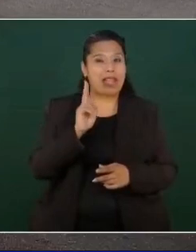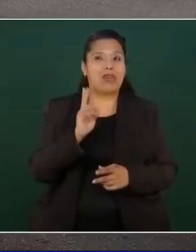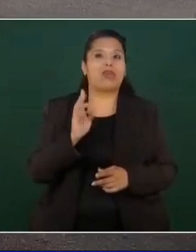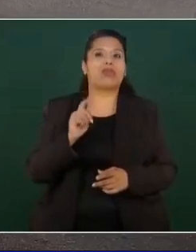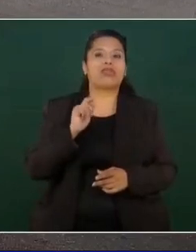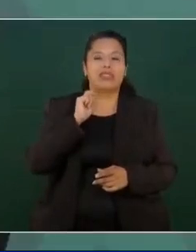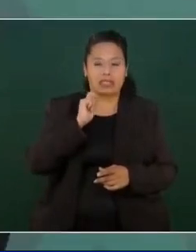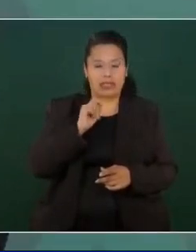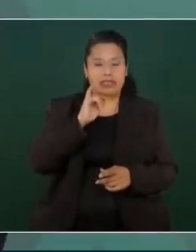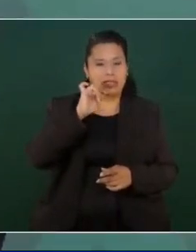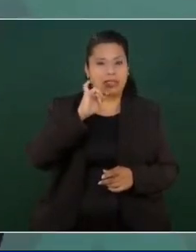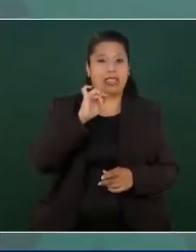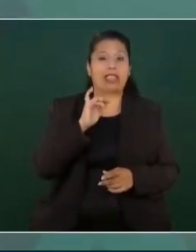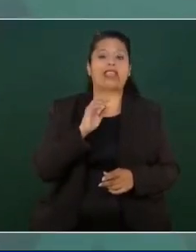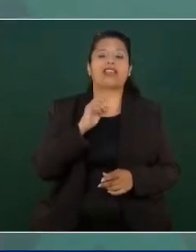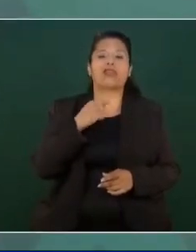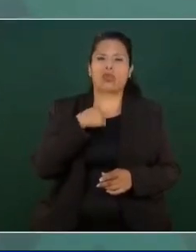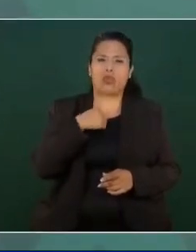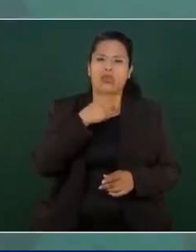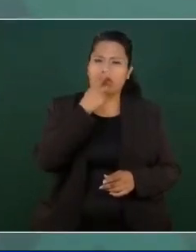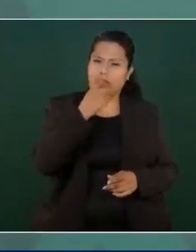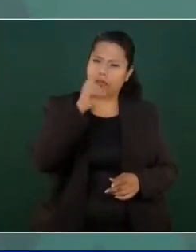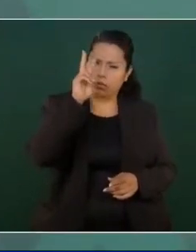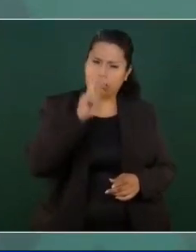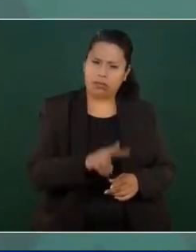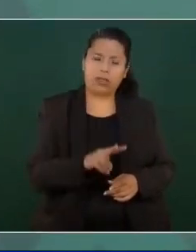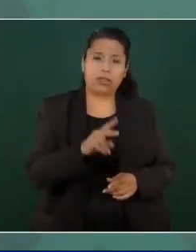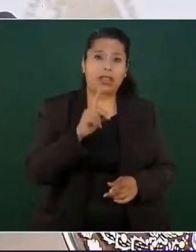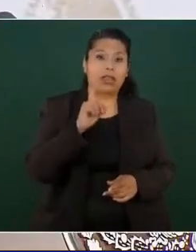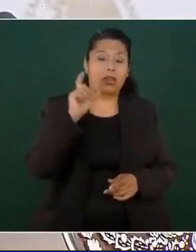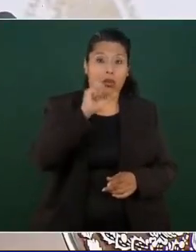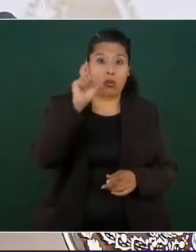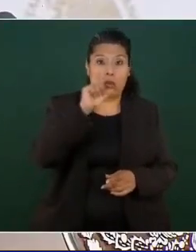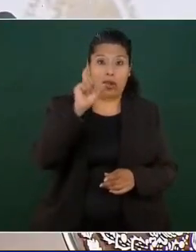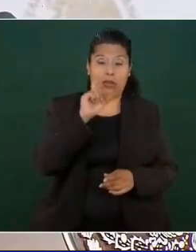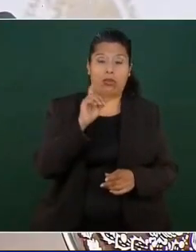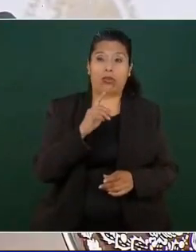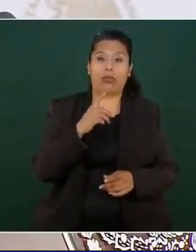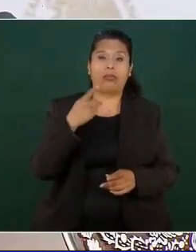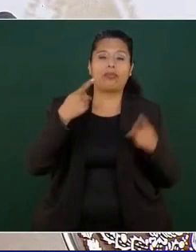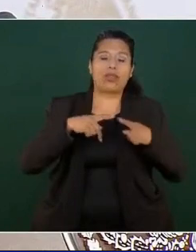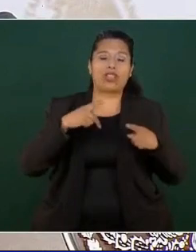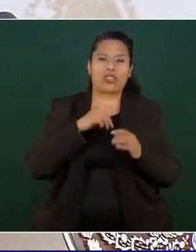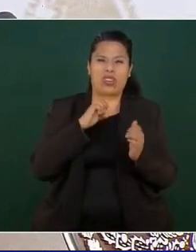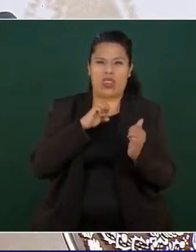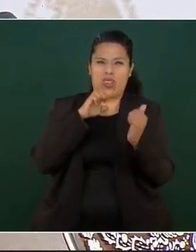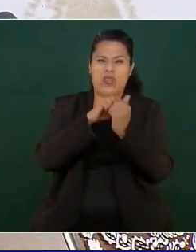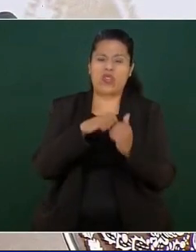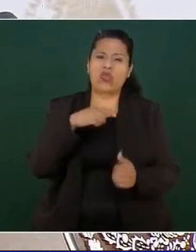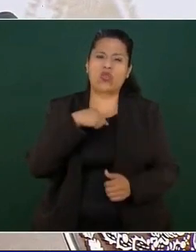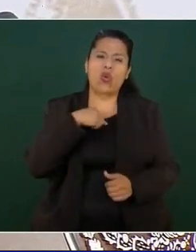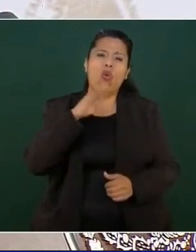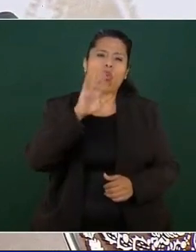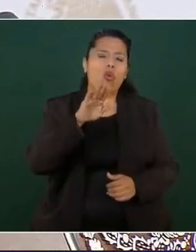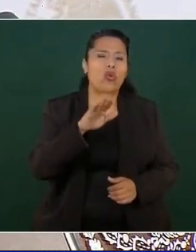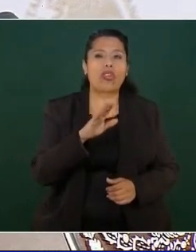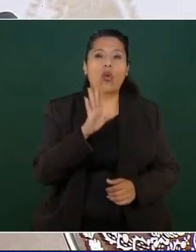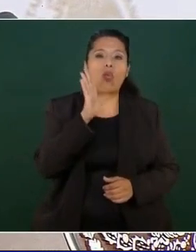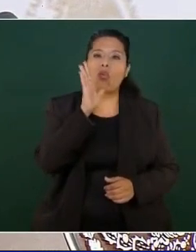que repetir, de que si aumentaban el salario iba a haber inflación. Eso lo